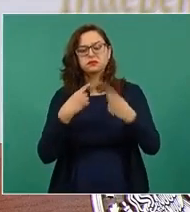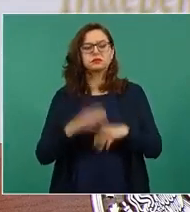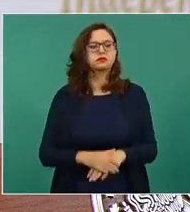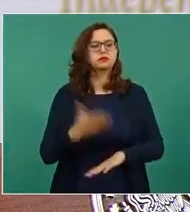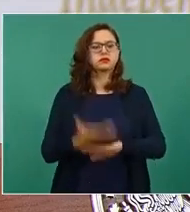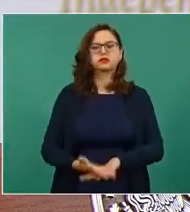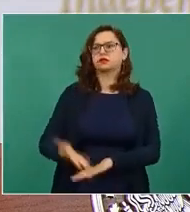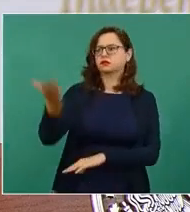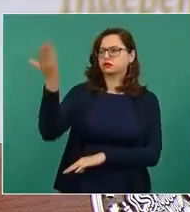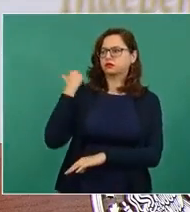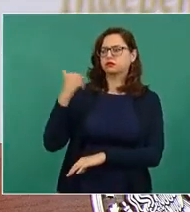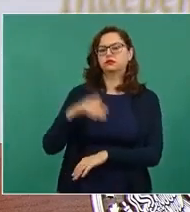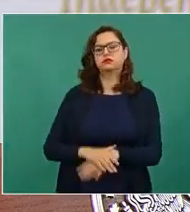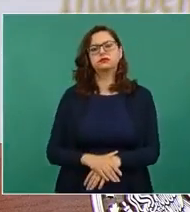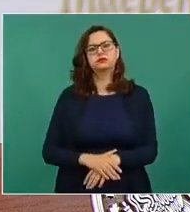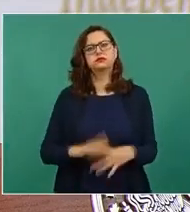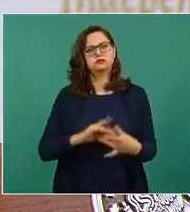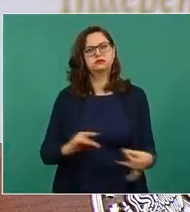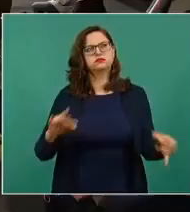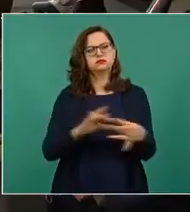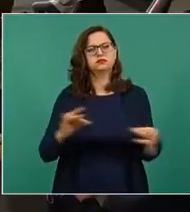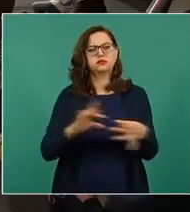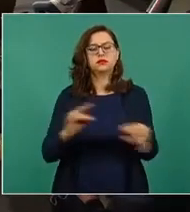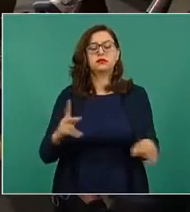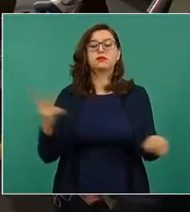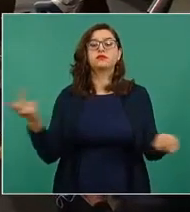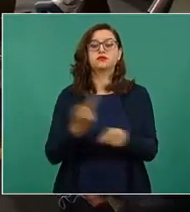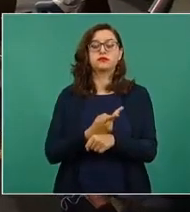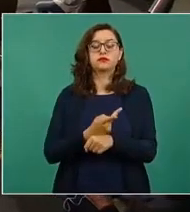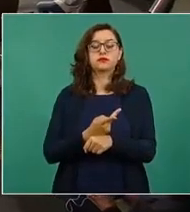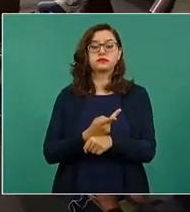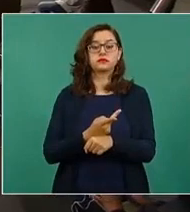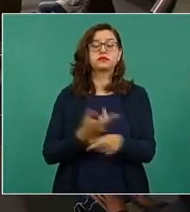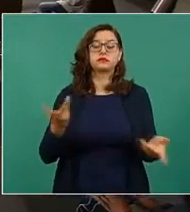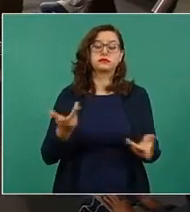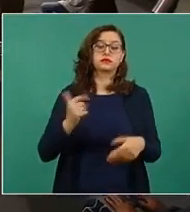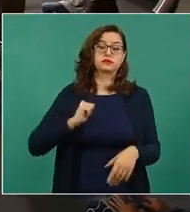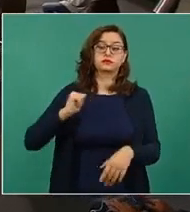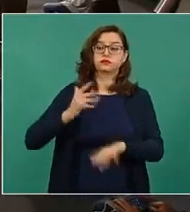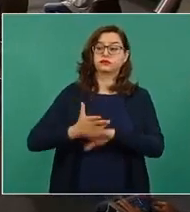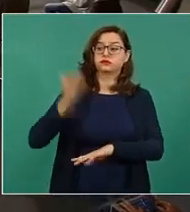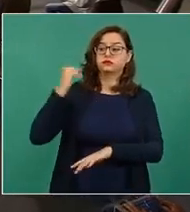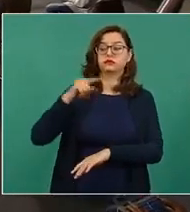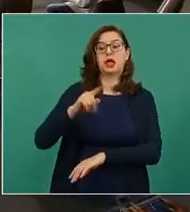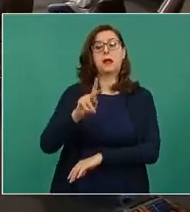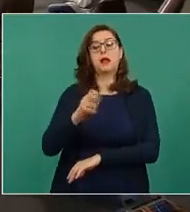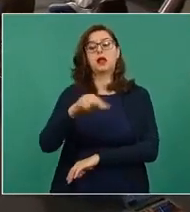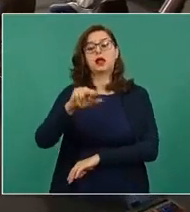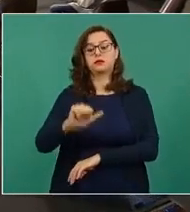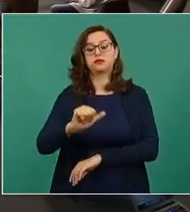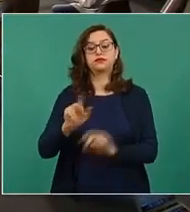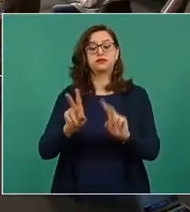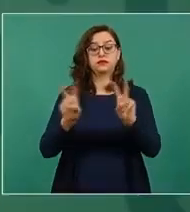se omitió el debate cuando la llamada reforma energética no se le informó a